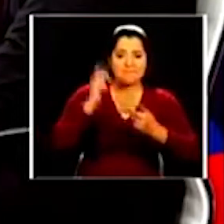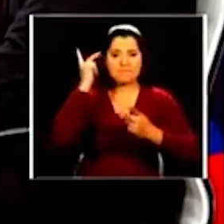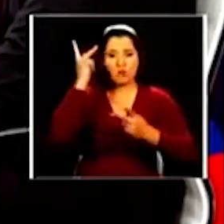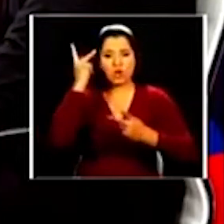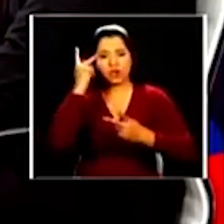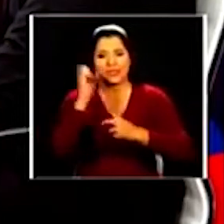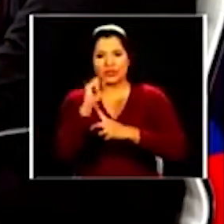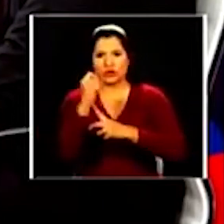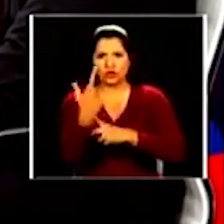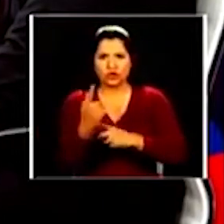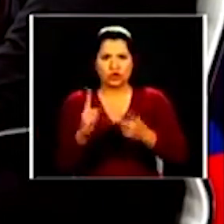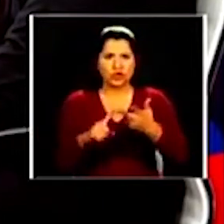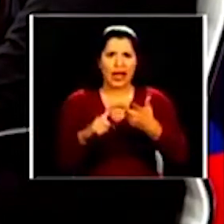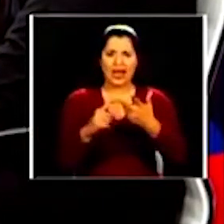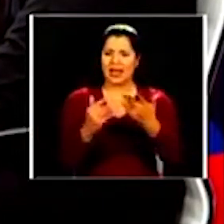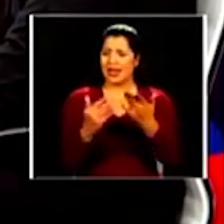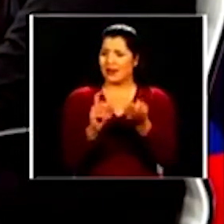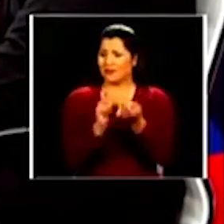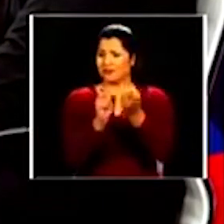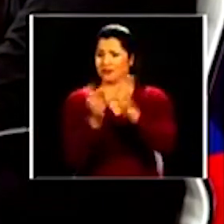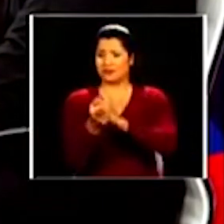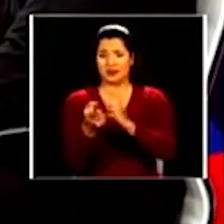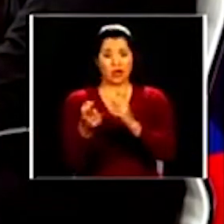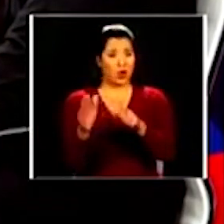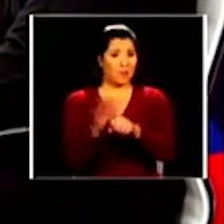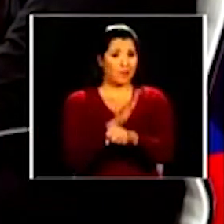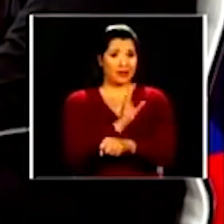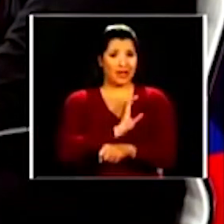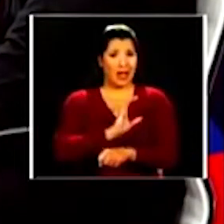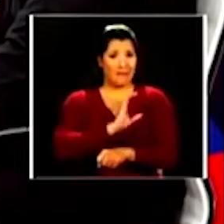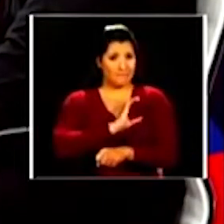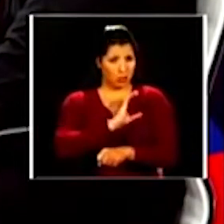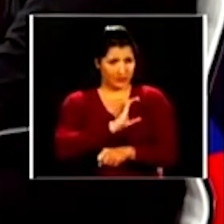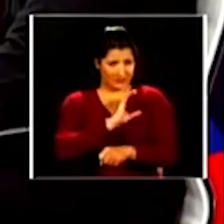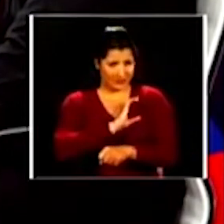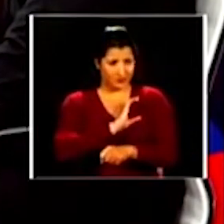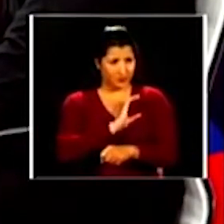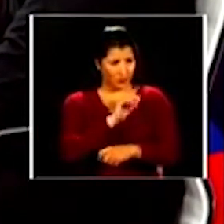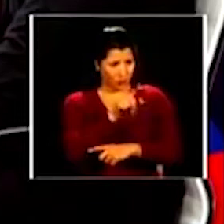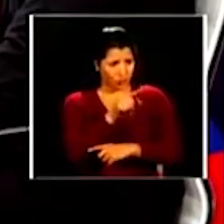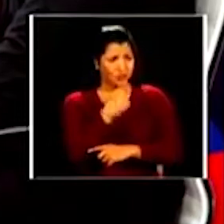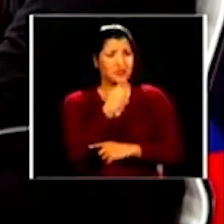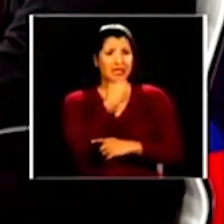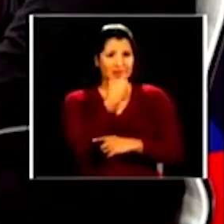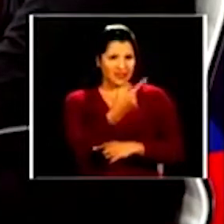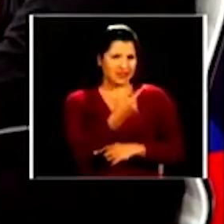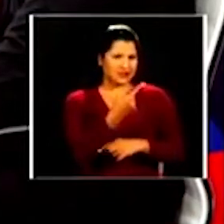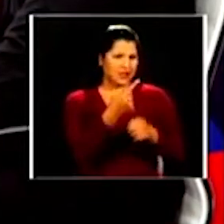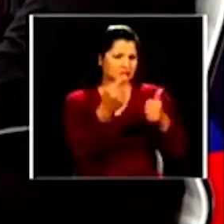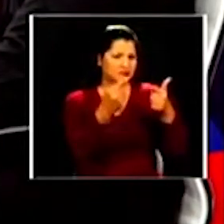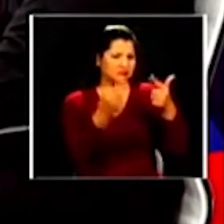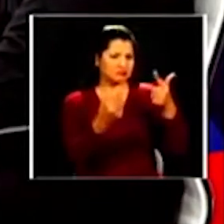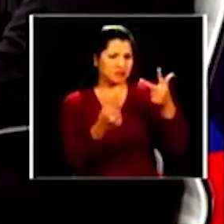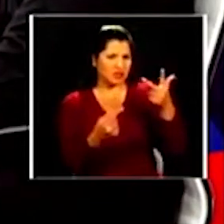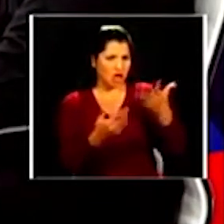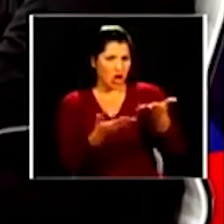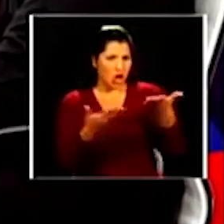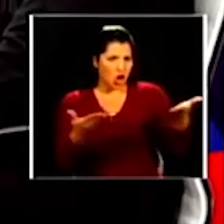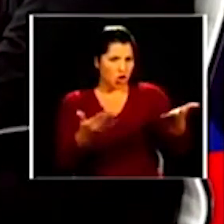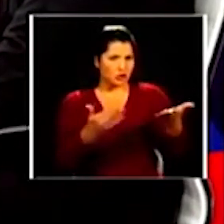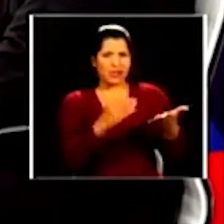una modernización total de la policía. Usted menciona varias de esas cosas y otras más todavía, como